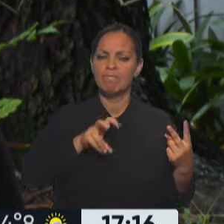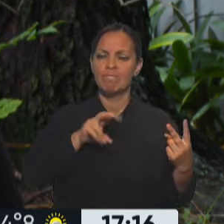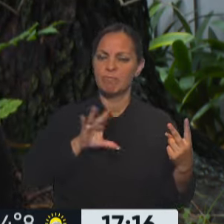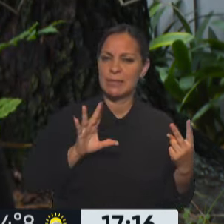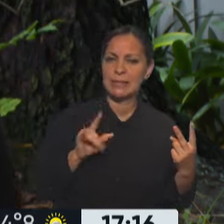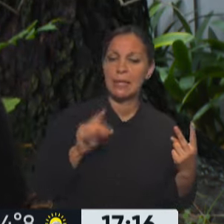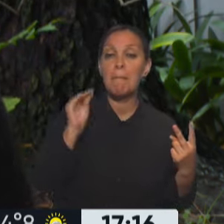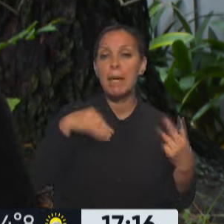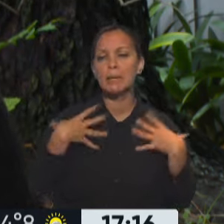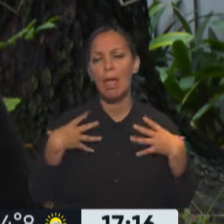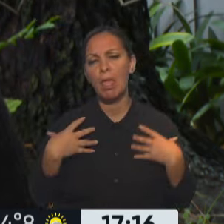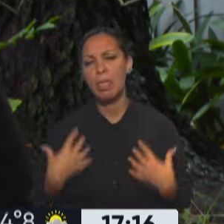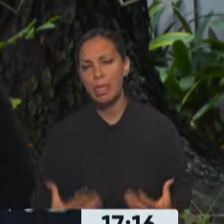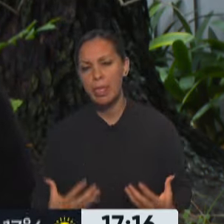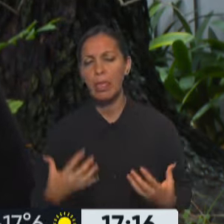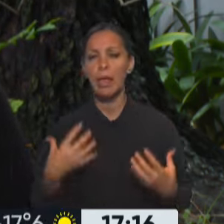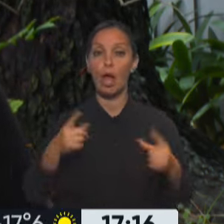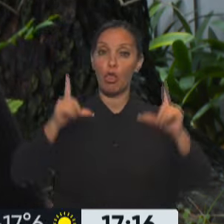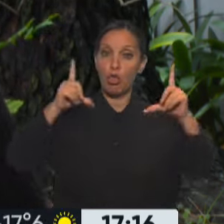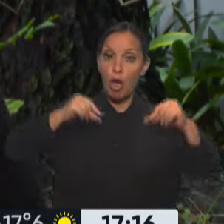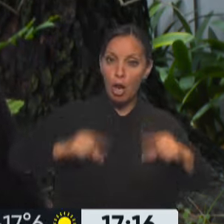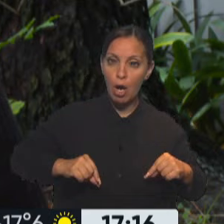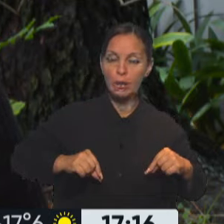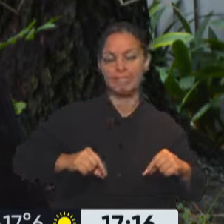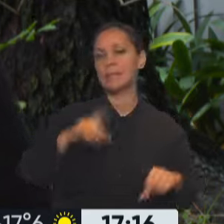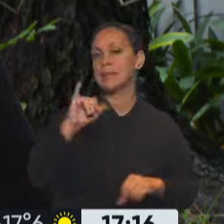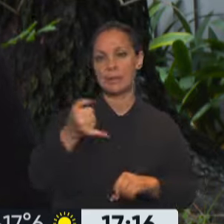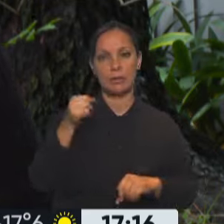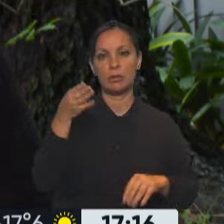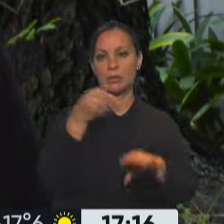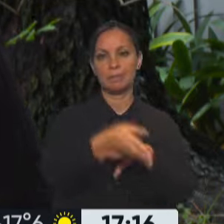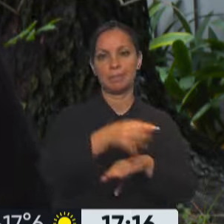decaimiento, dolor muscular, sí o sí hay que consultar lo antes posible.